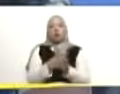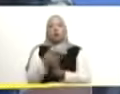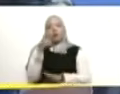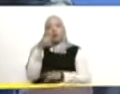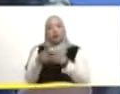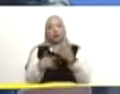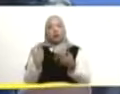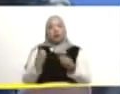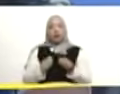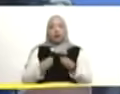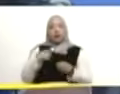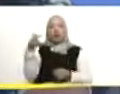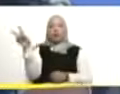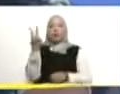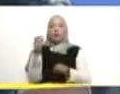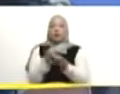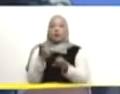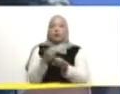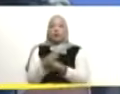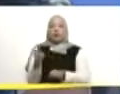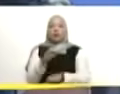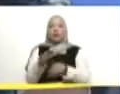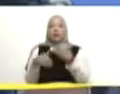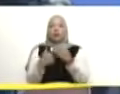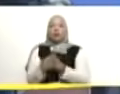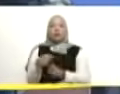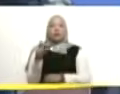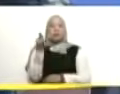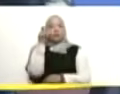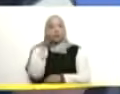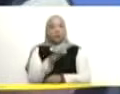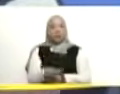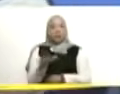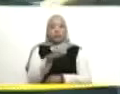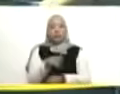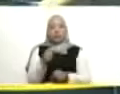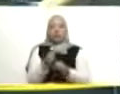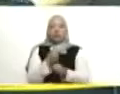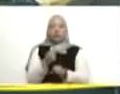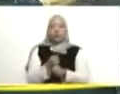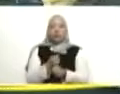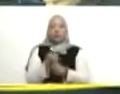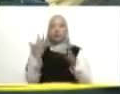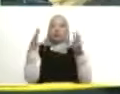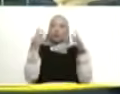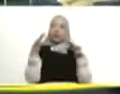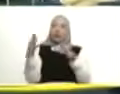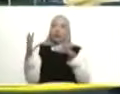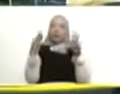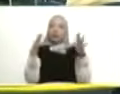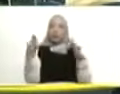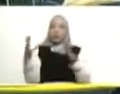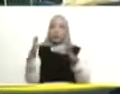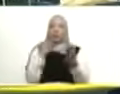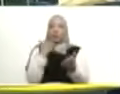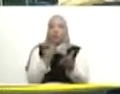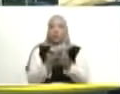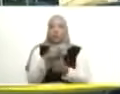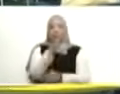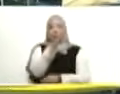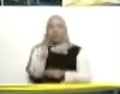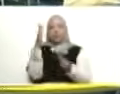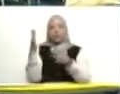entera para que esta Venezuela sea la Venezuela próspera que todos y todas merecemos. Un aplauso a Sor Grecia